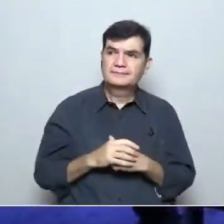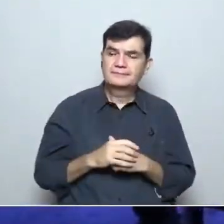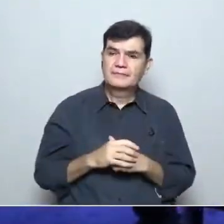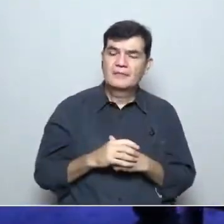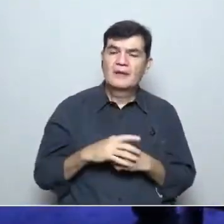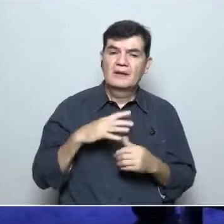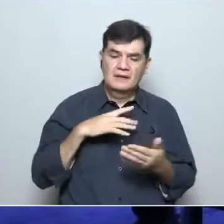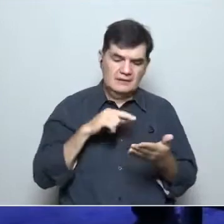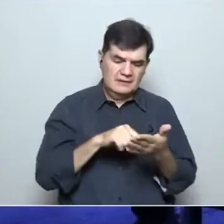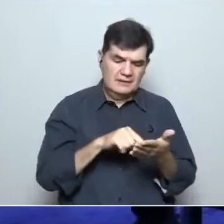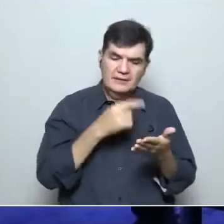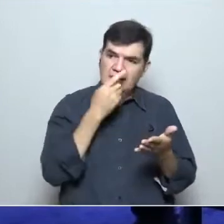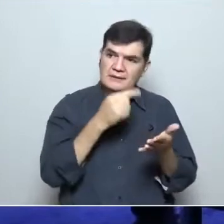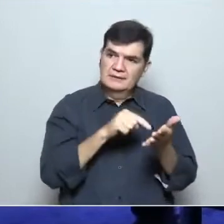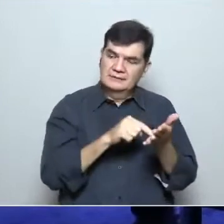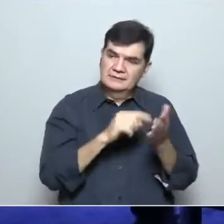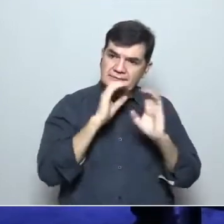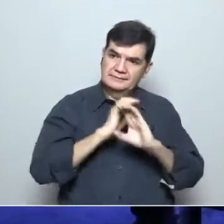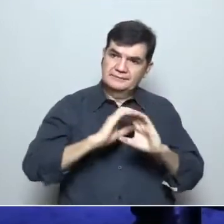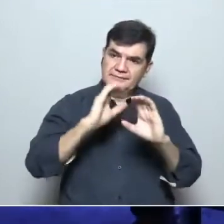la letra de este canto dice: